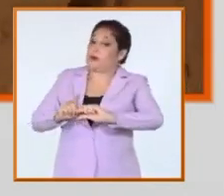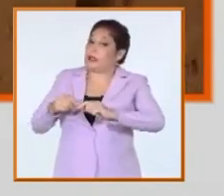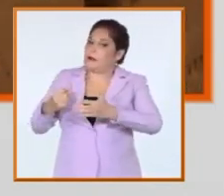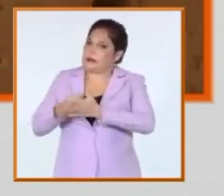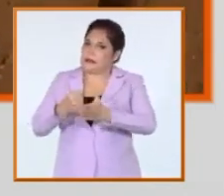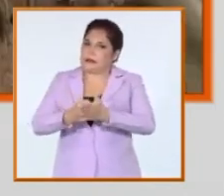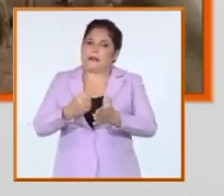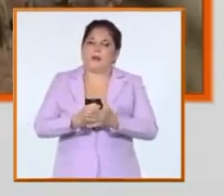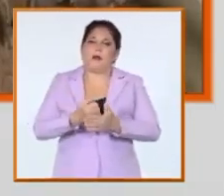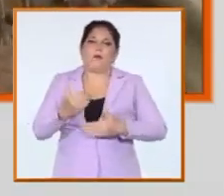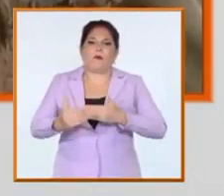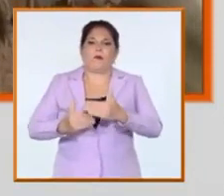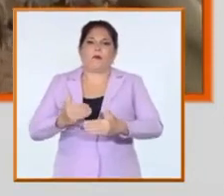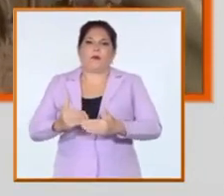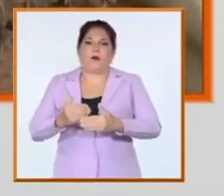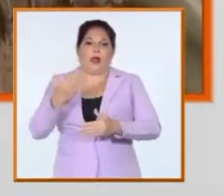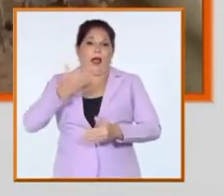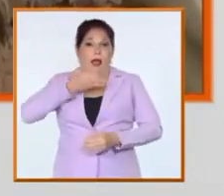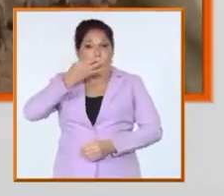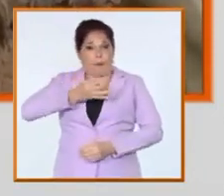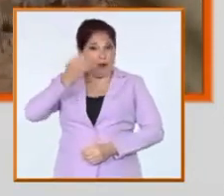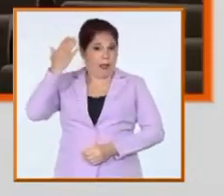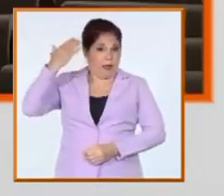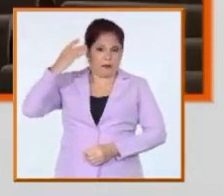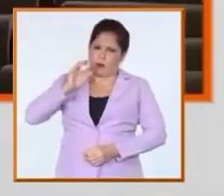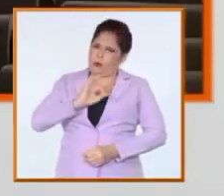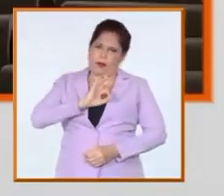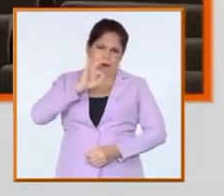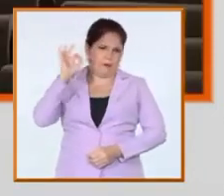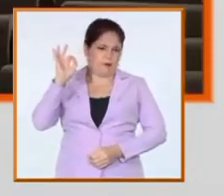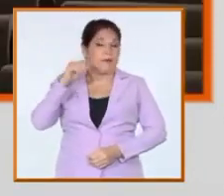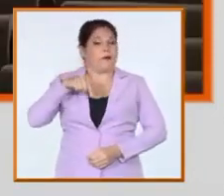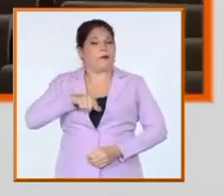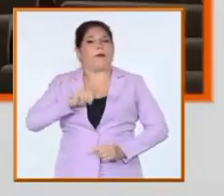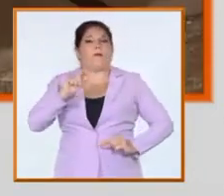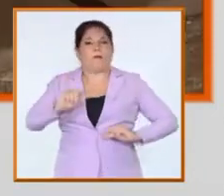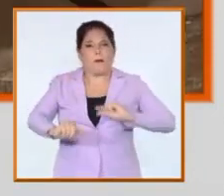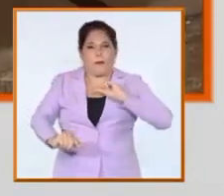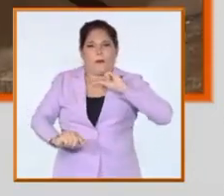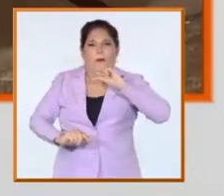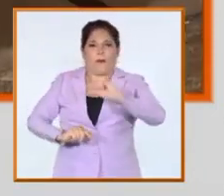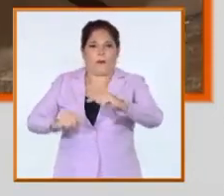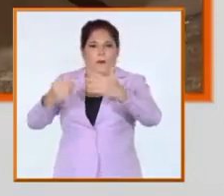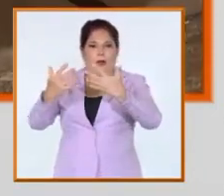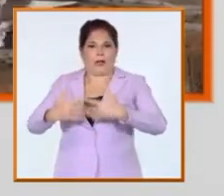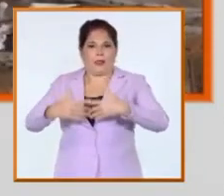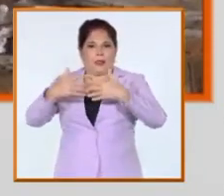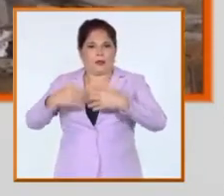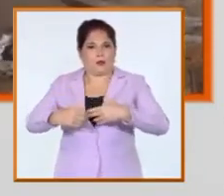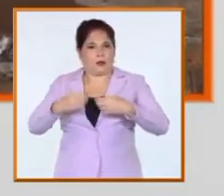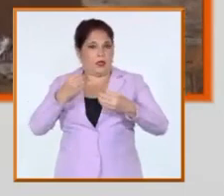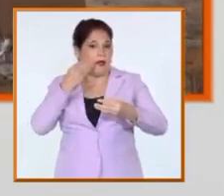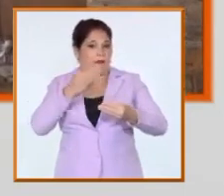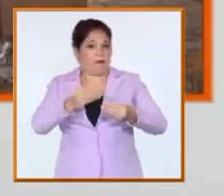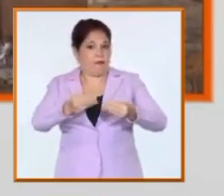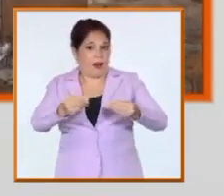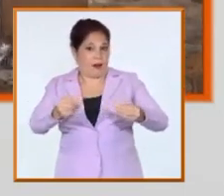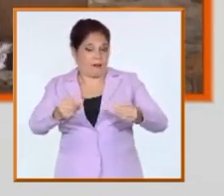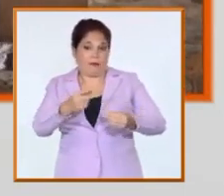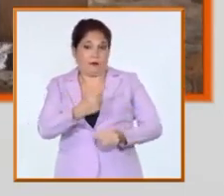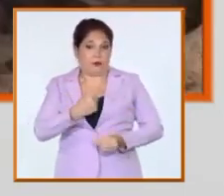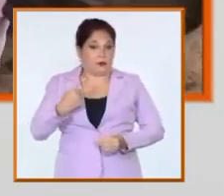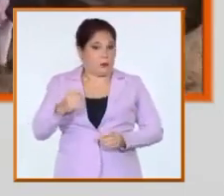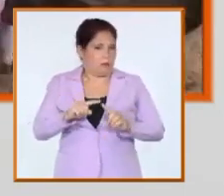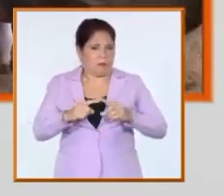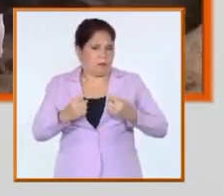intensidad de eso no habíamos hablado mucho en la parte de la industria grande nuestra